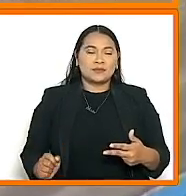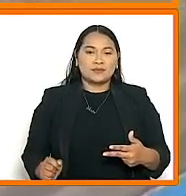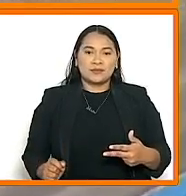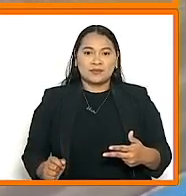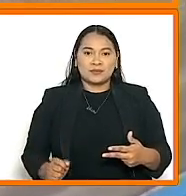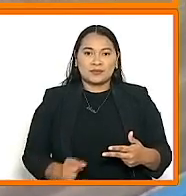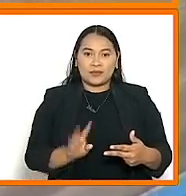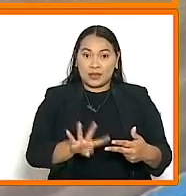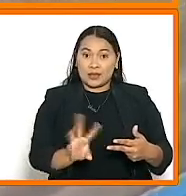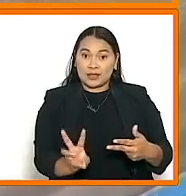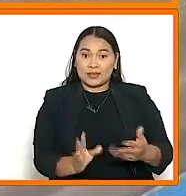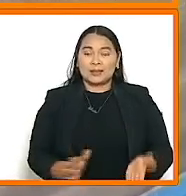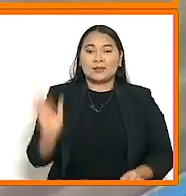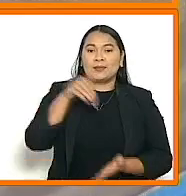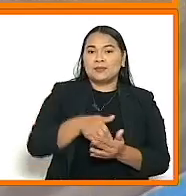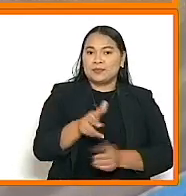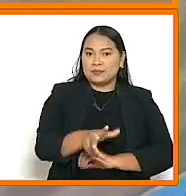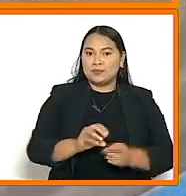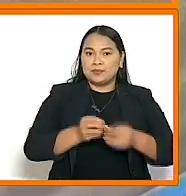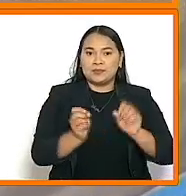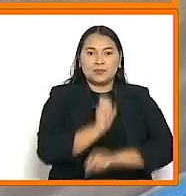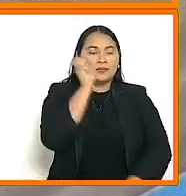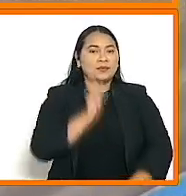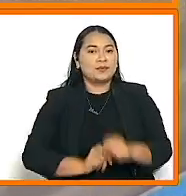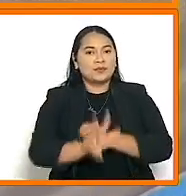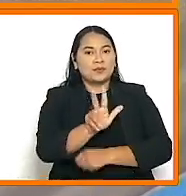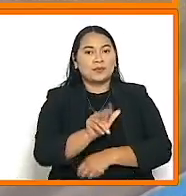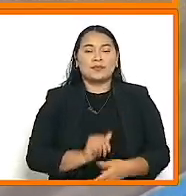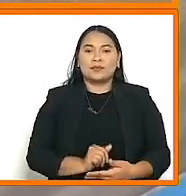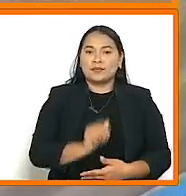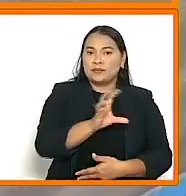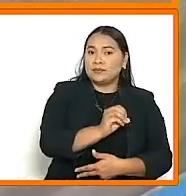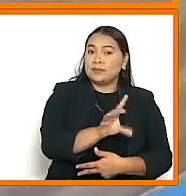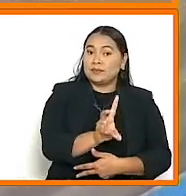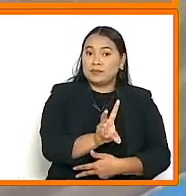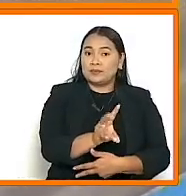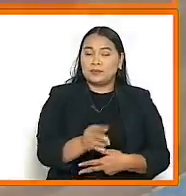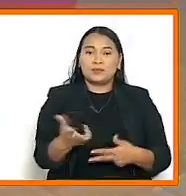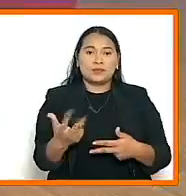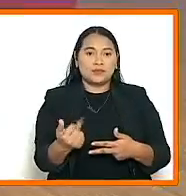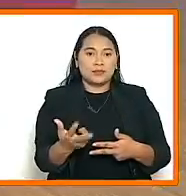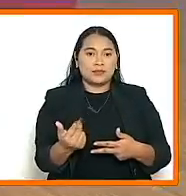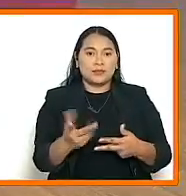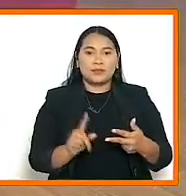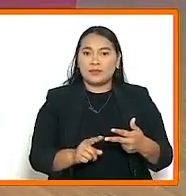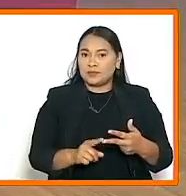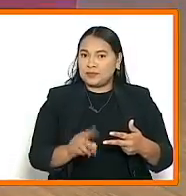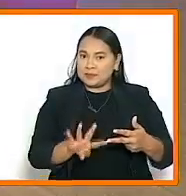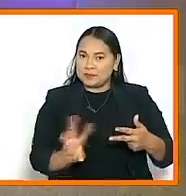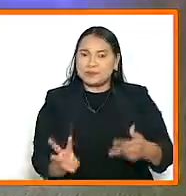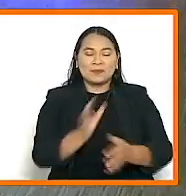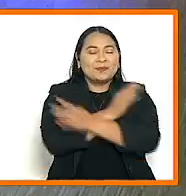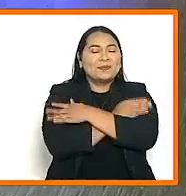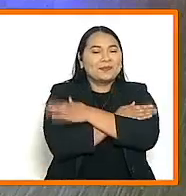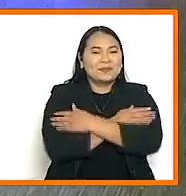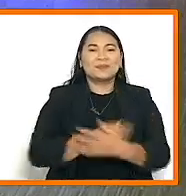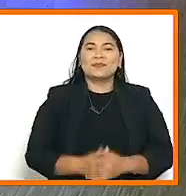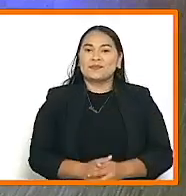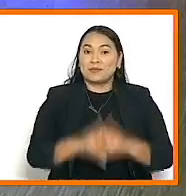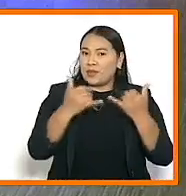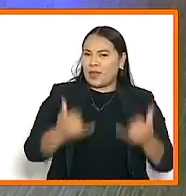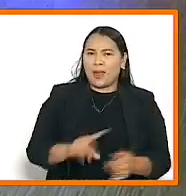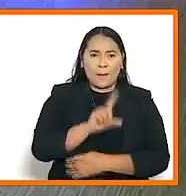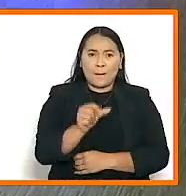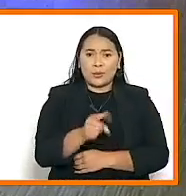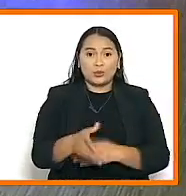46 los números ganadores para Pega 3 son 07 13 y 46 Muchas felicidades ahora dime tú